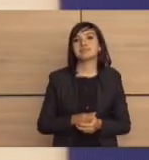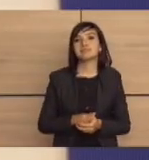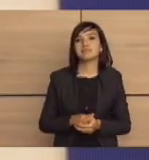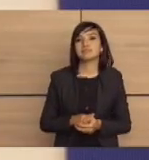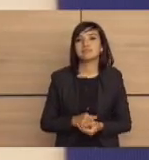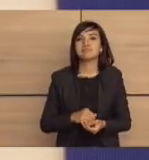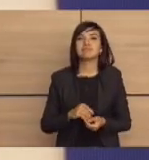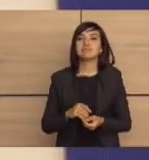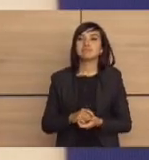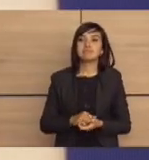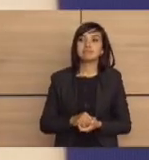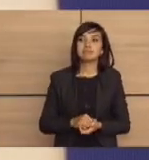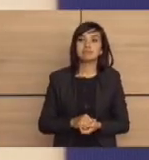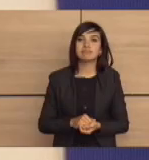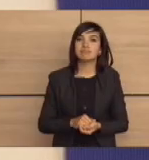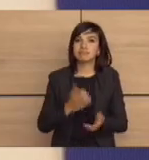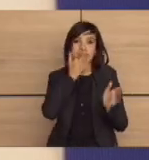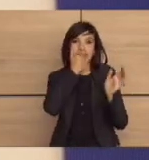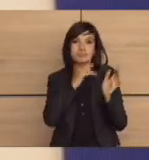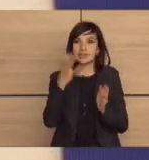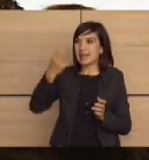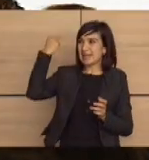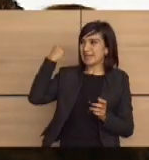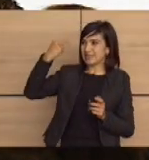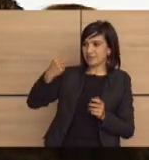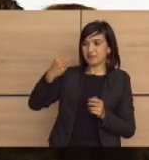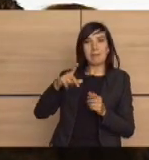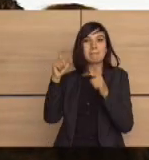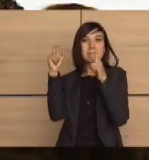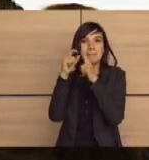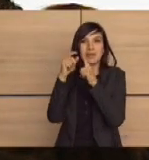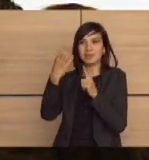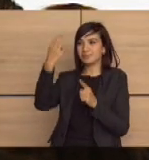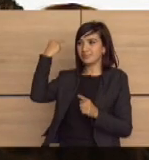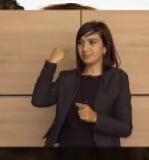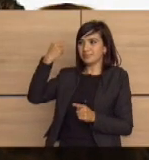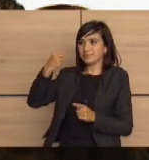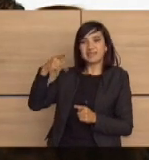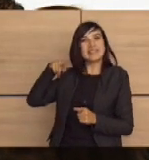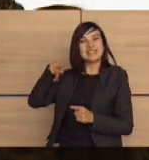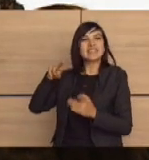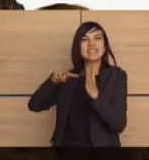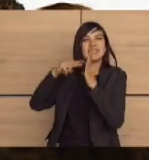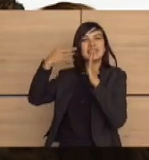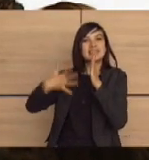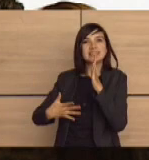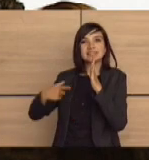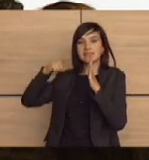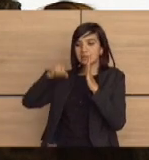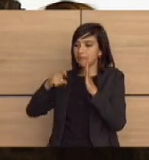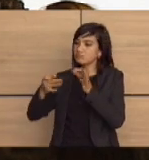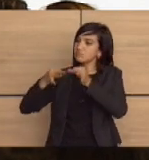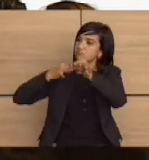mucho problema. Historia es explicar, memoria es recordar. La historia requiere método,